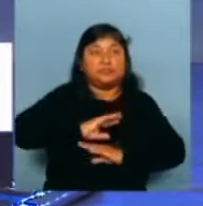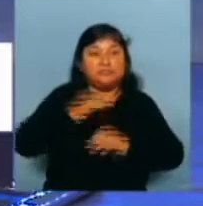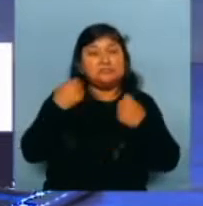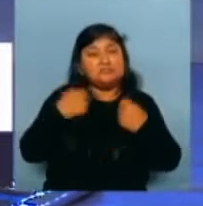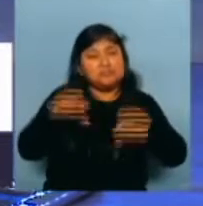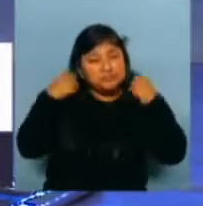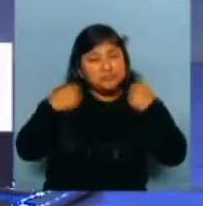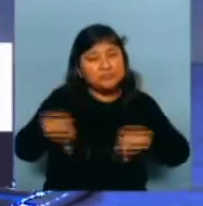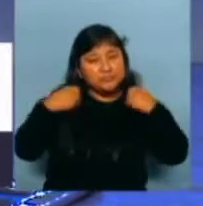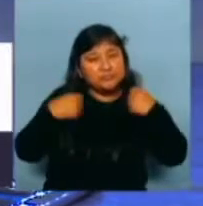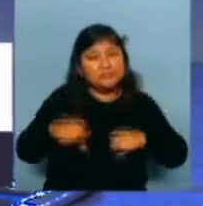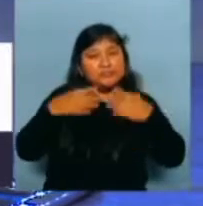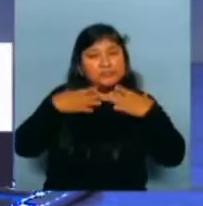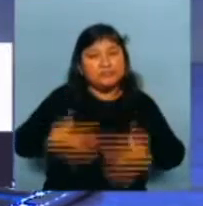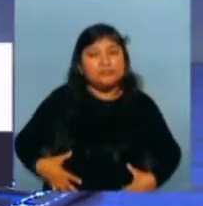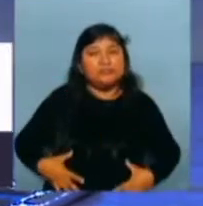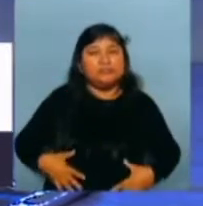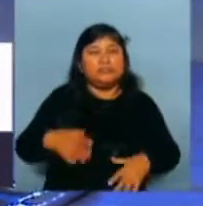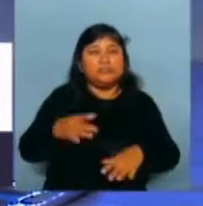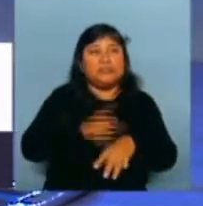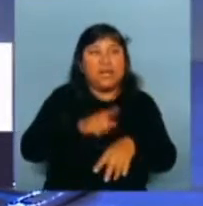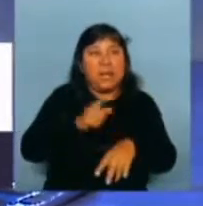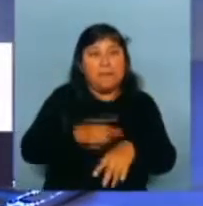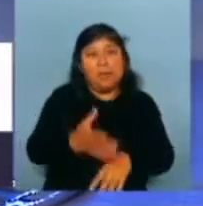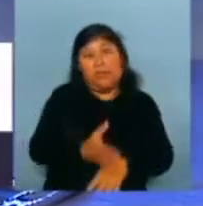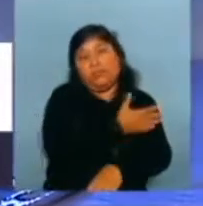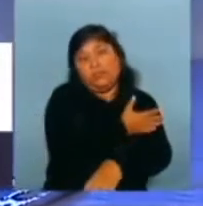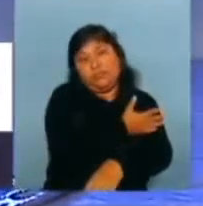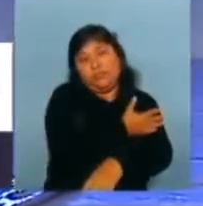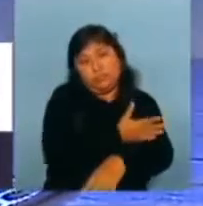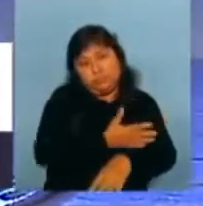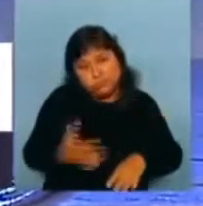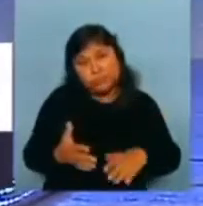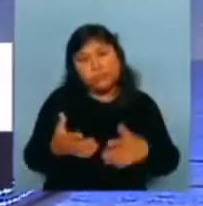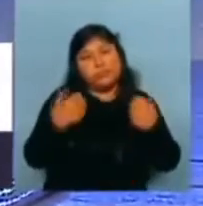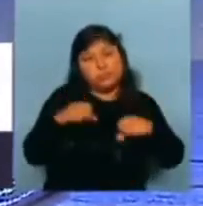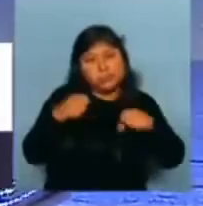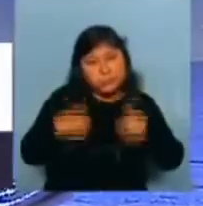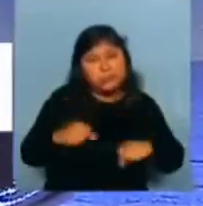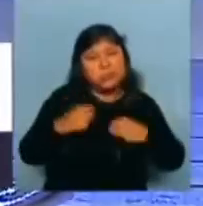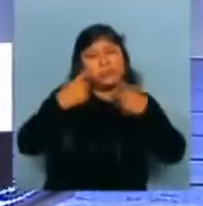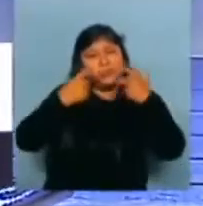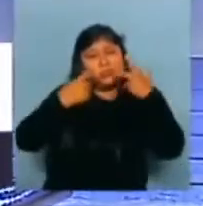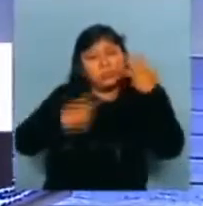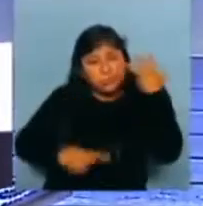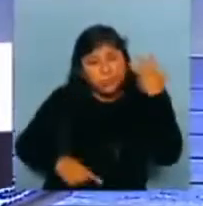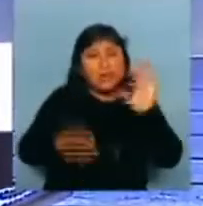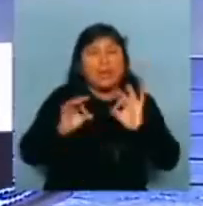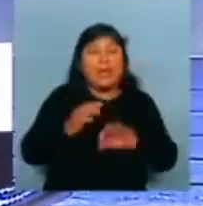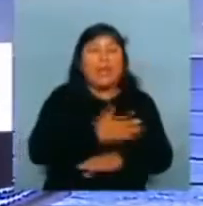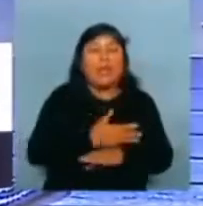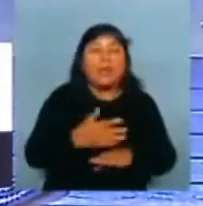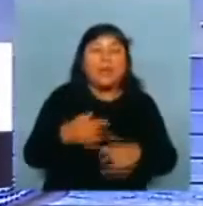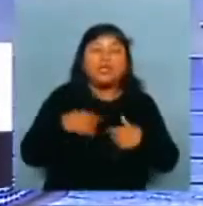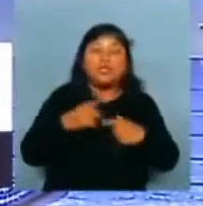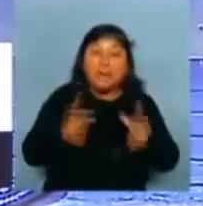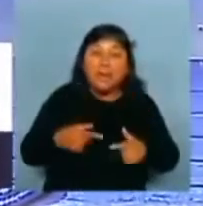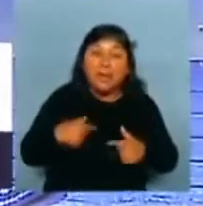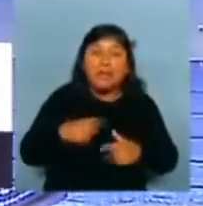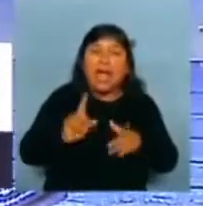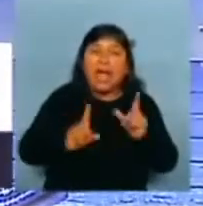venimos trabajando ya hace un tiempo, haciendo toda la parte física, acondicionando, recuperando también algunas lesiones que